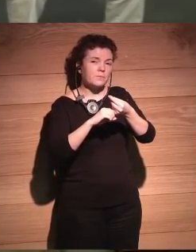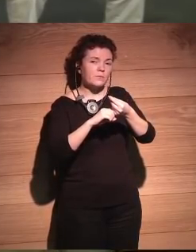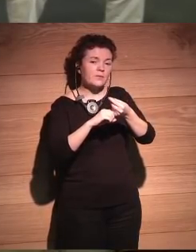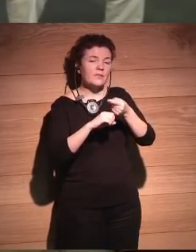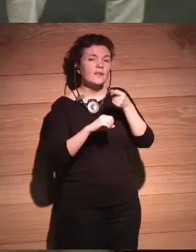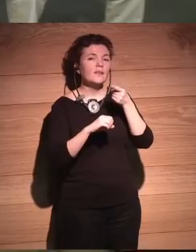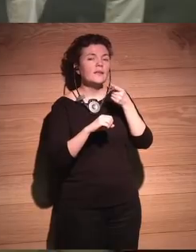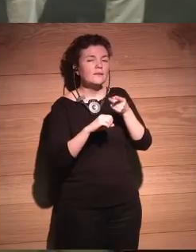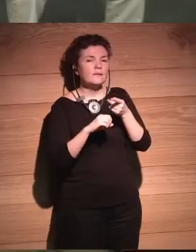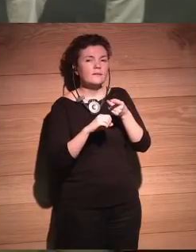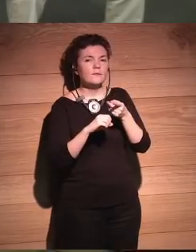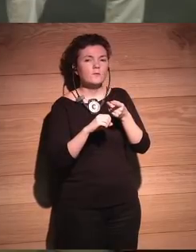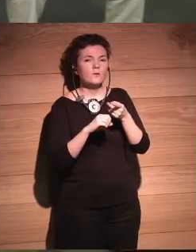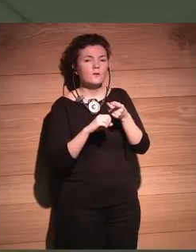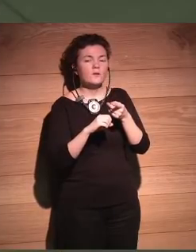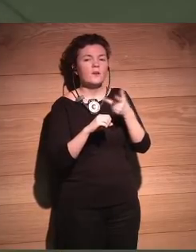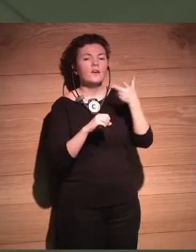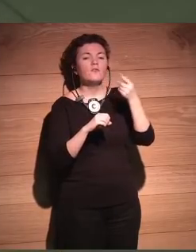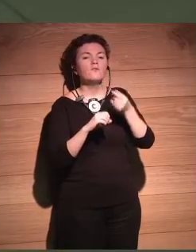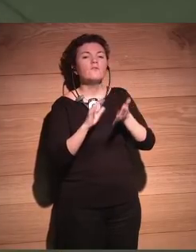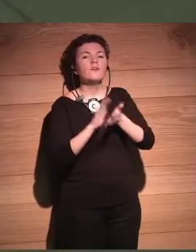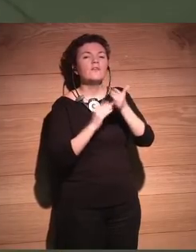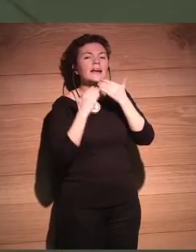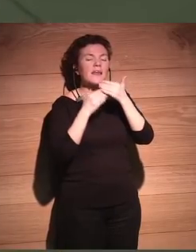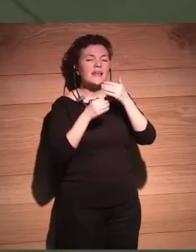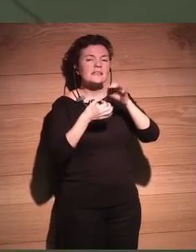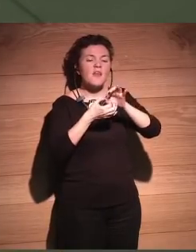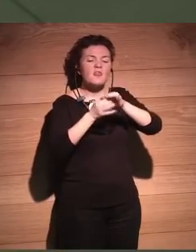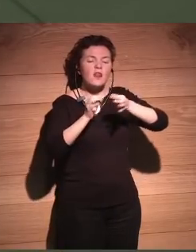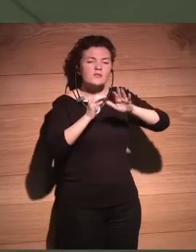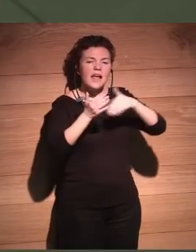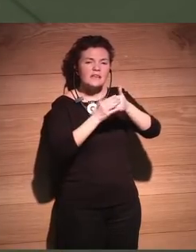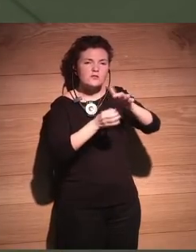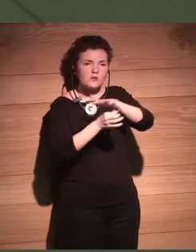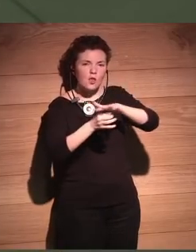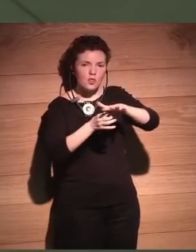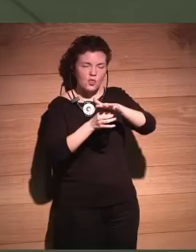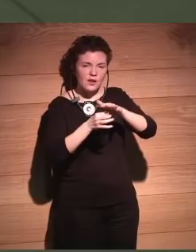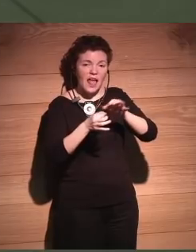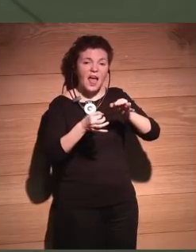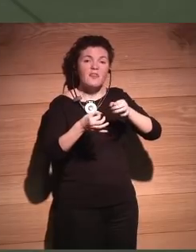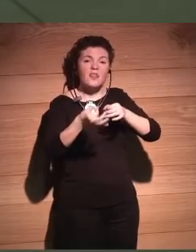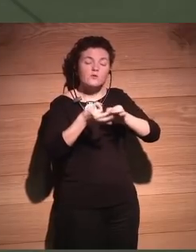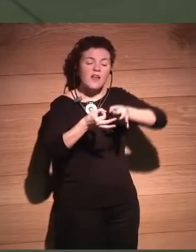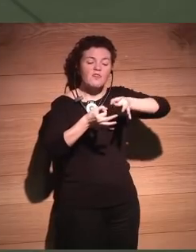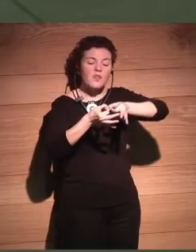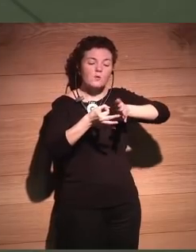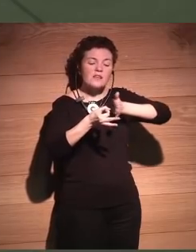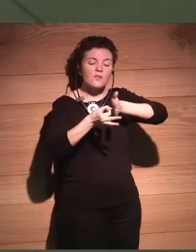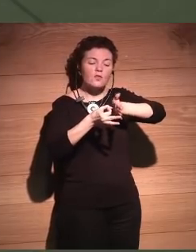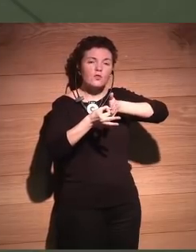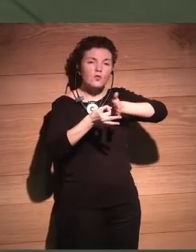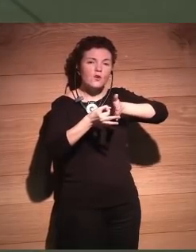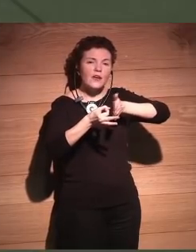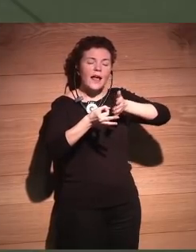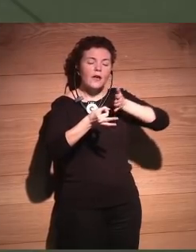el medicamento, digamos, va a través de las células y finalmente llega a su objetivo. El espacio entre las células, el espacio intercelular, la mayor parte del tiempo